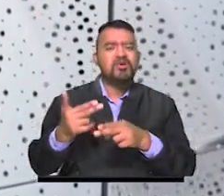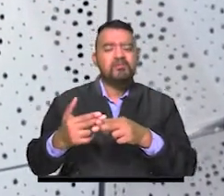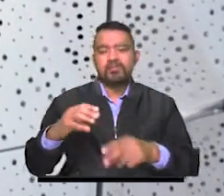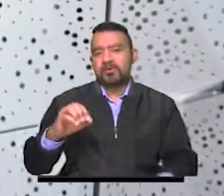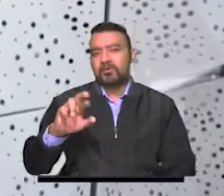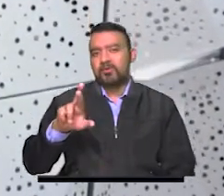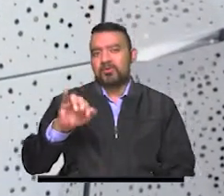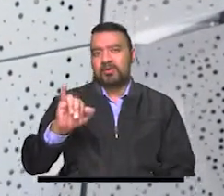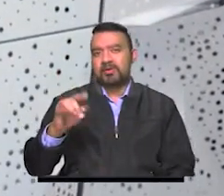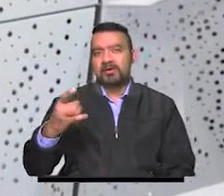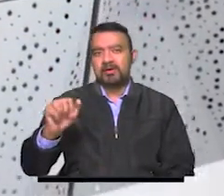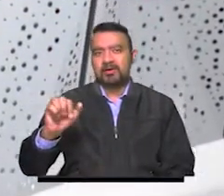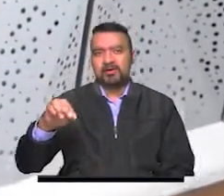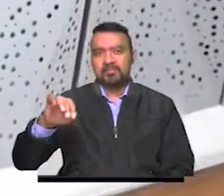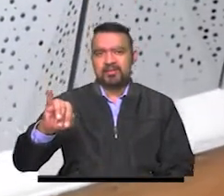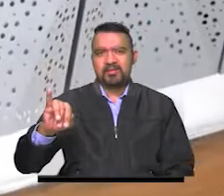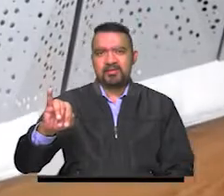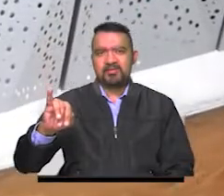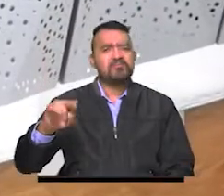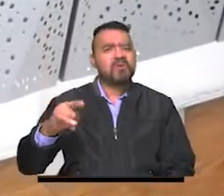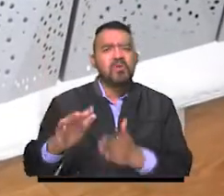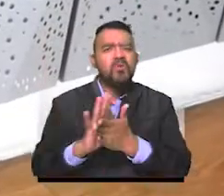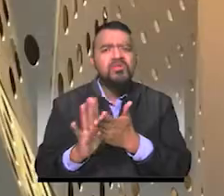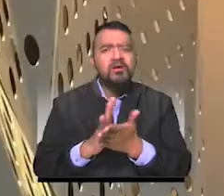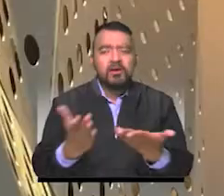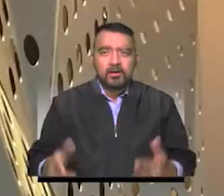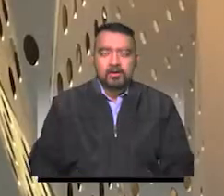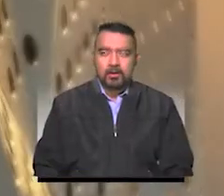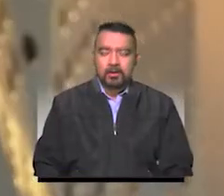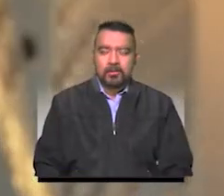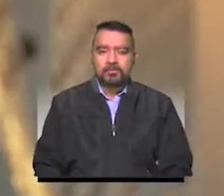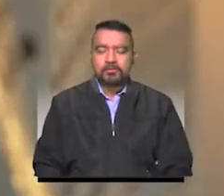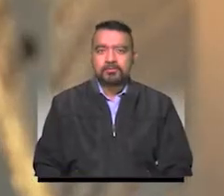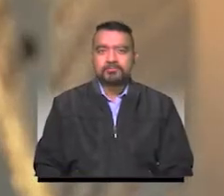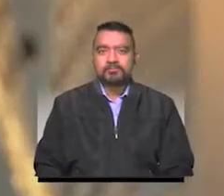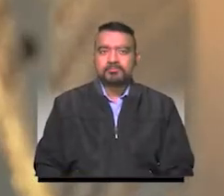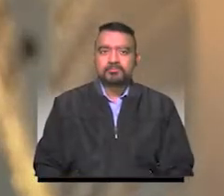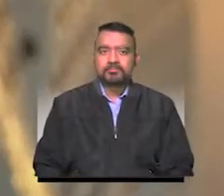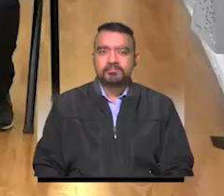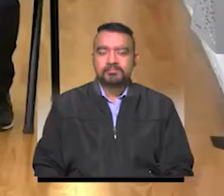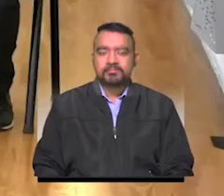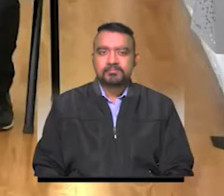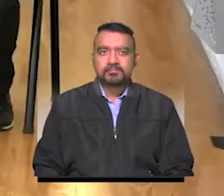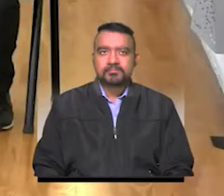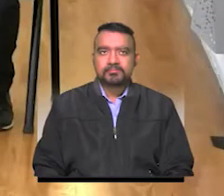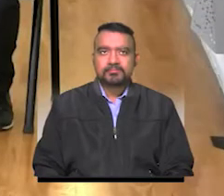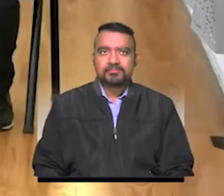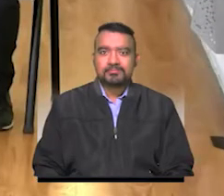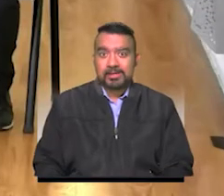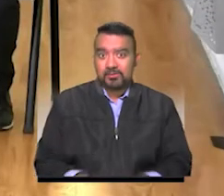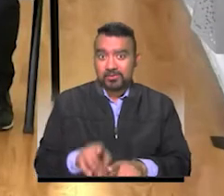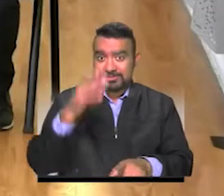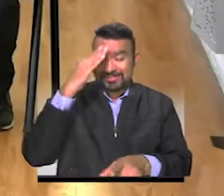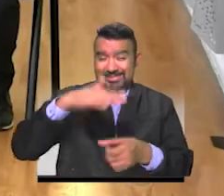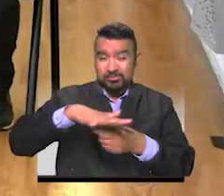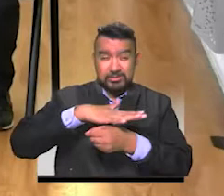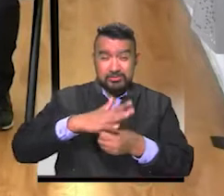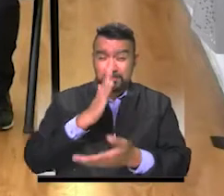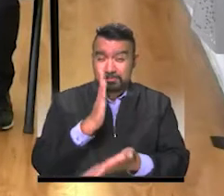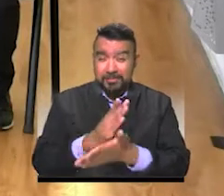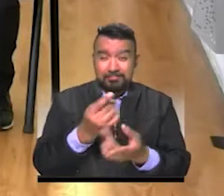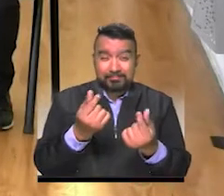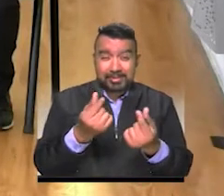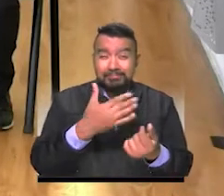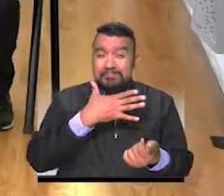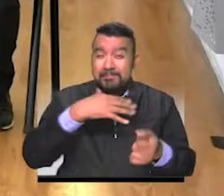poco sobre eso, gerente. Siguiendo con la senda de lo que cada crisis se vuelve una oportunidad, en el